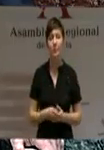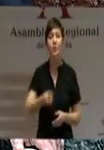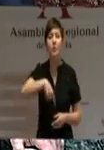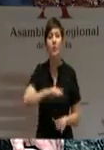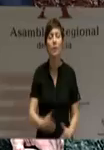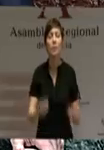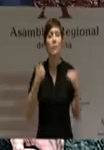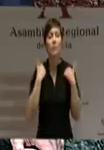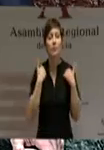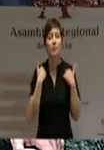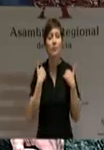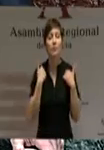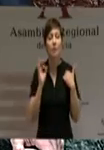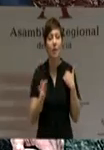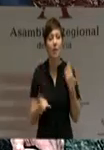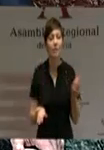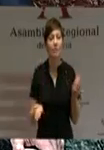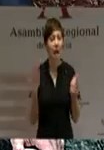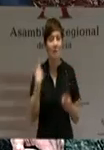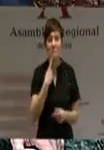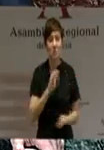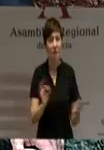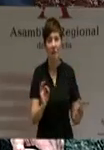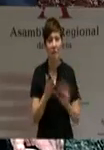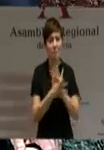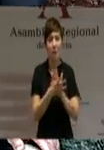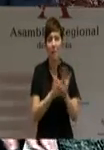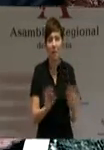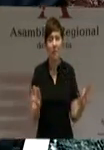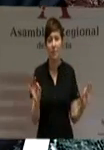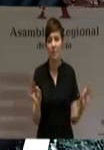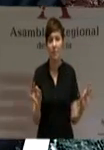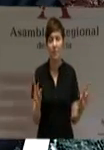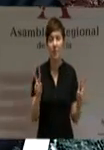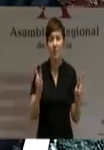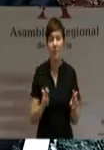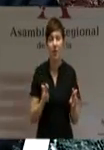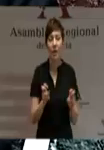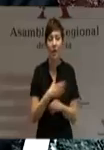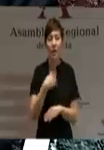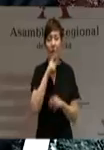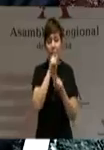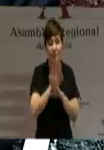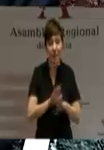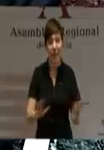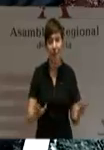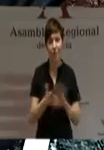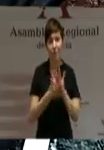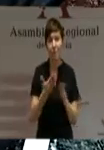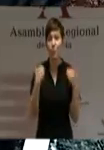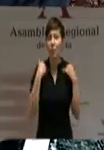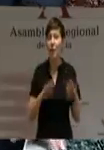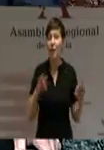responsabilidad? No le oí ayer nada sobre ese extremo, y lo peor de su silencio es que pone de relieve la ausencia